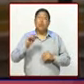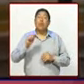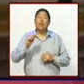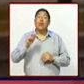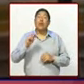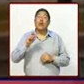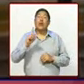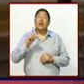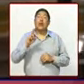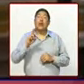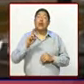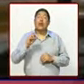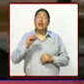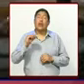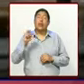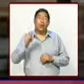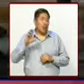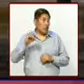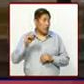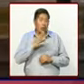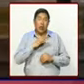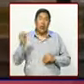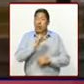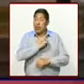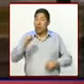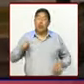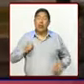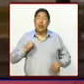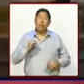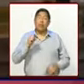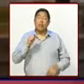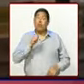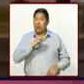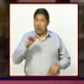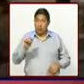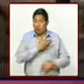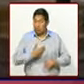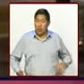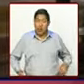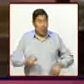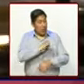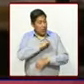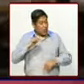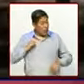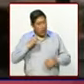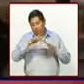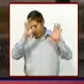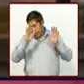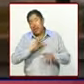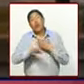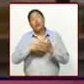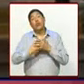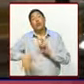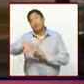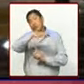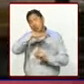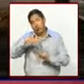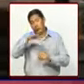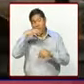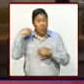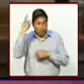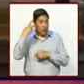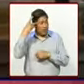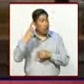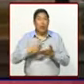La doctora, en este caso, y senadora Dani Santamaría habría asumido como la presidenta del Senado. En fin, todos estos contextos políticos han derivado en